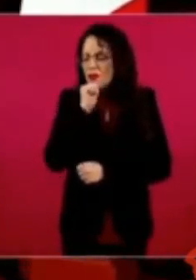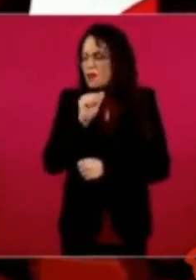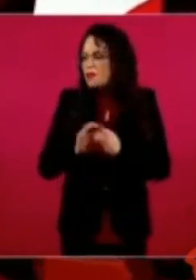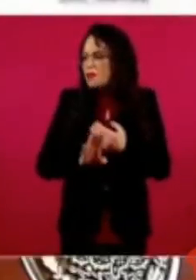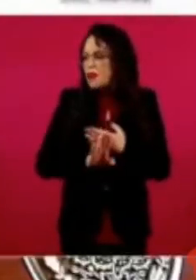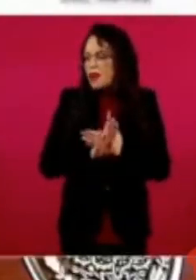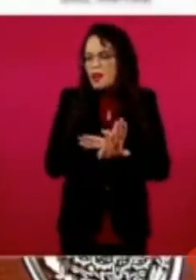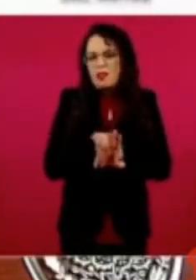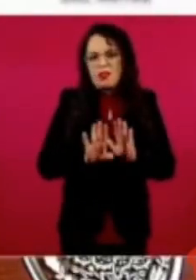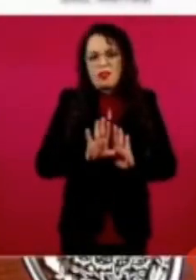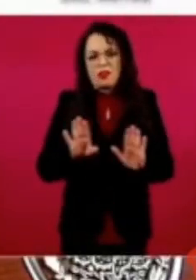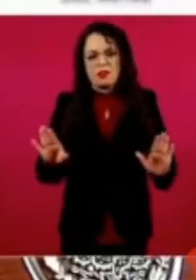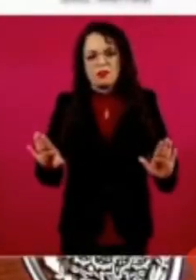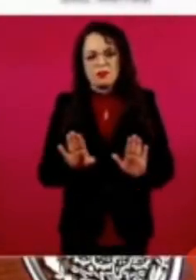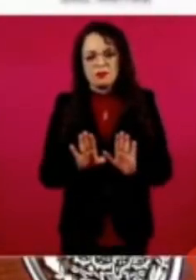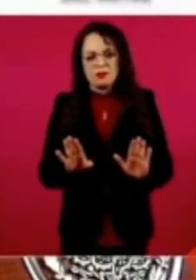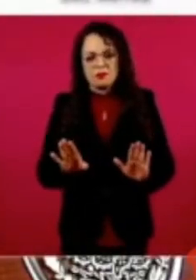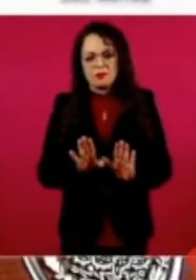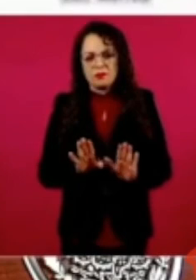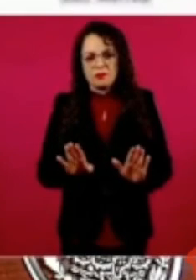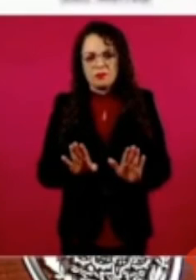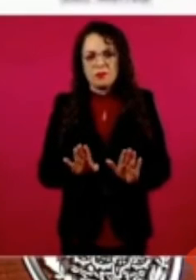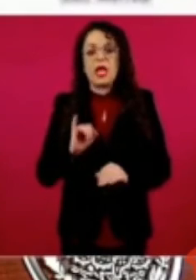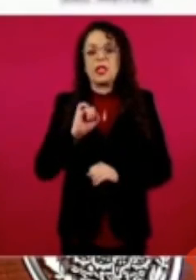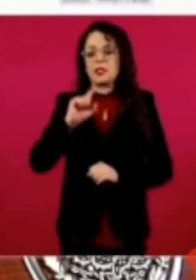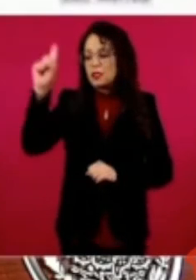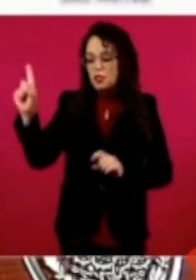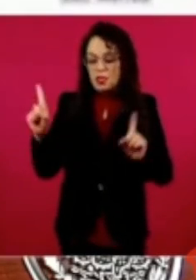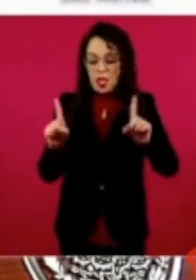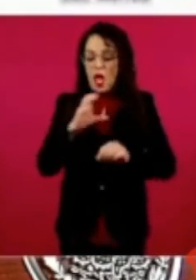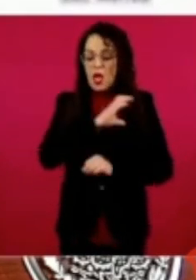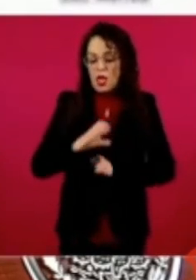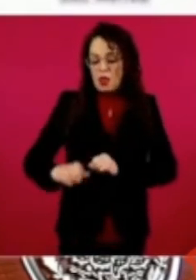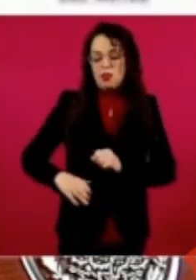adversarios, pero no enemigos. O sea,